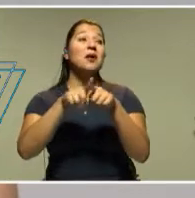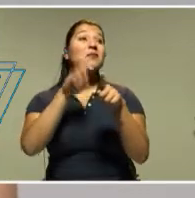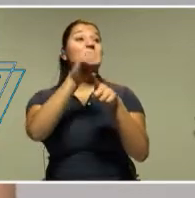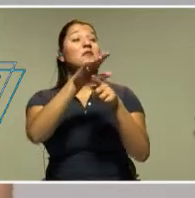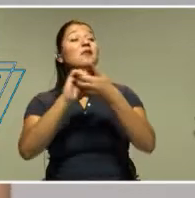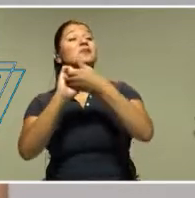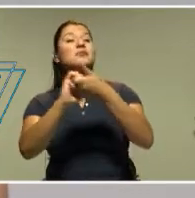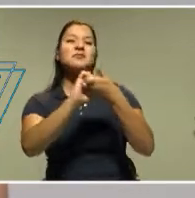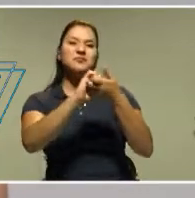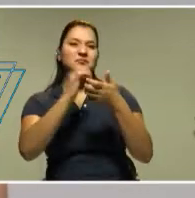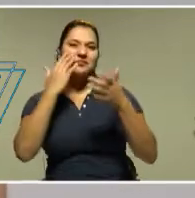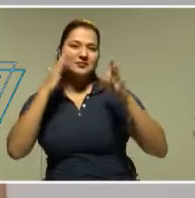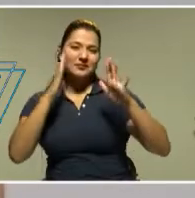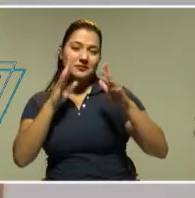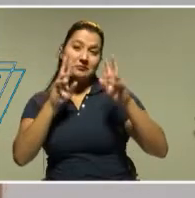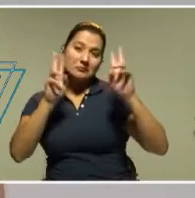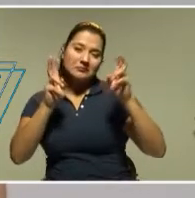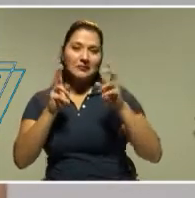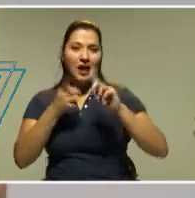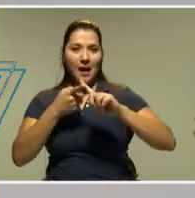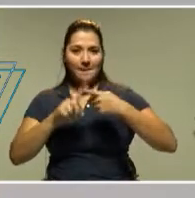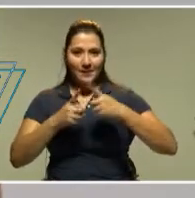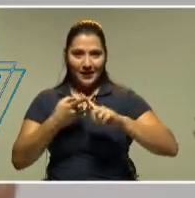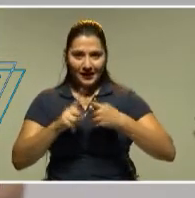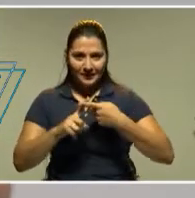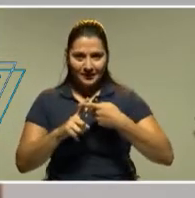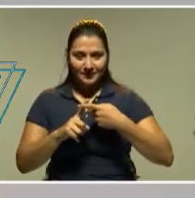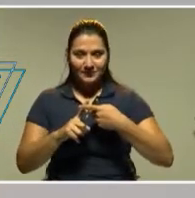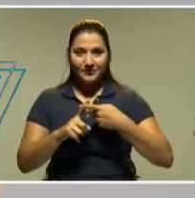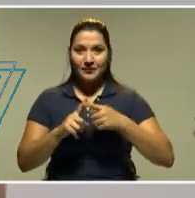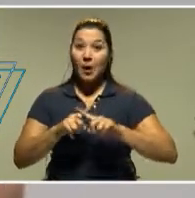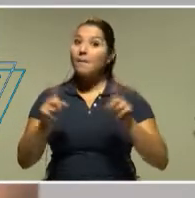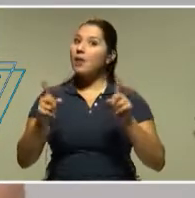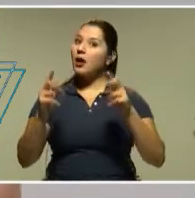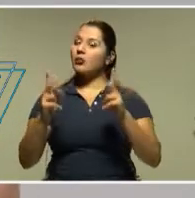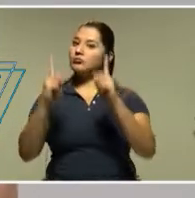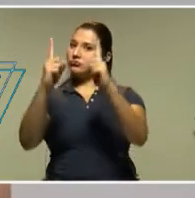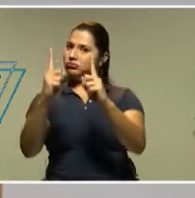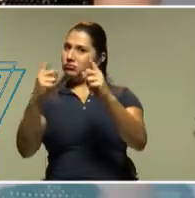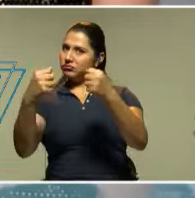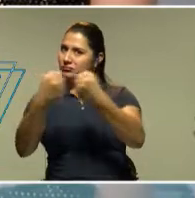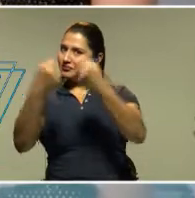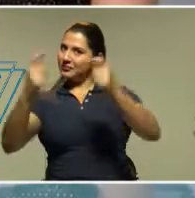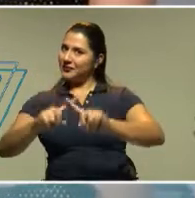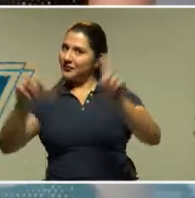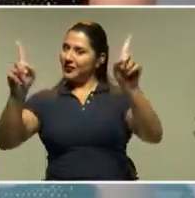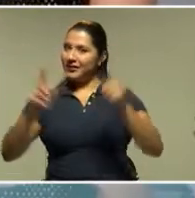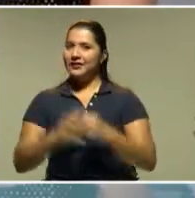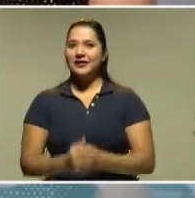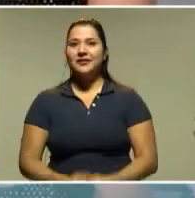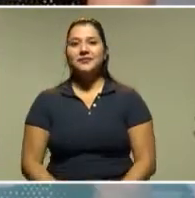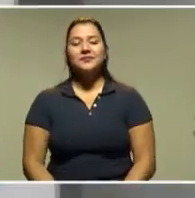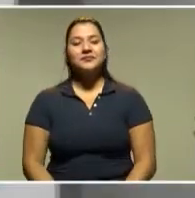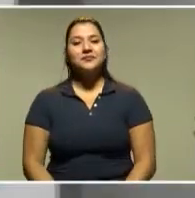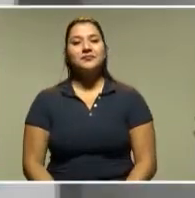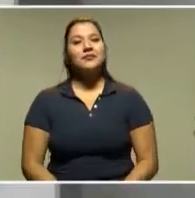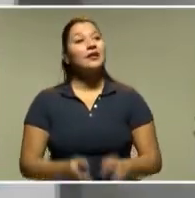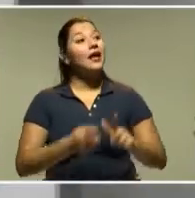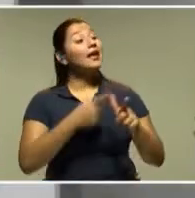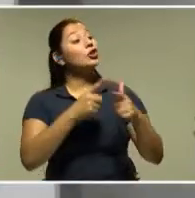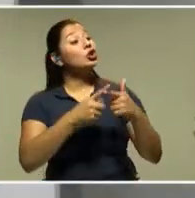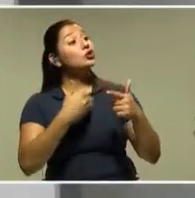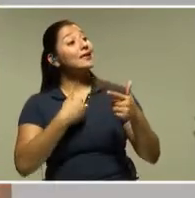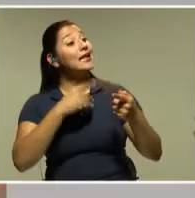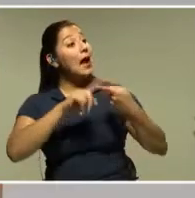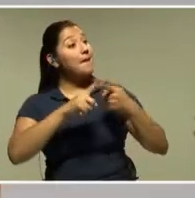como amiguitas, pero ya arriba del ring es otra cosa. Exactamente, entonces hay una amistad